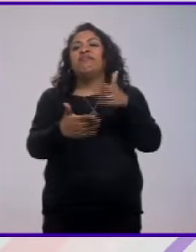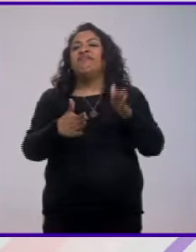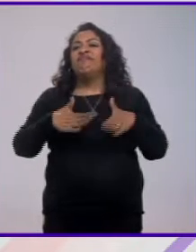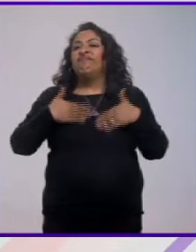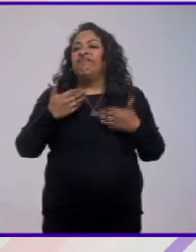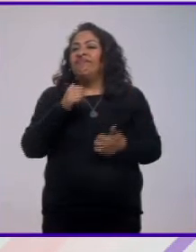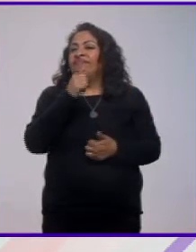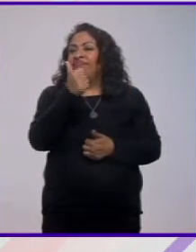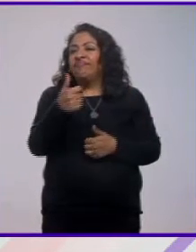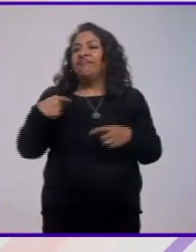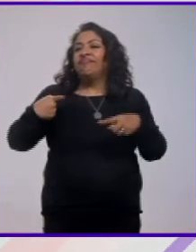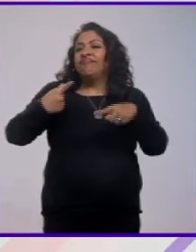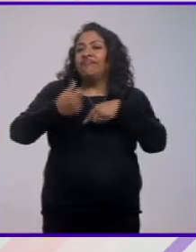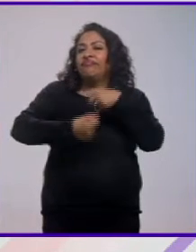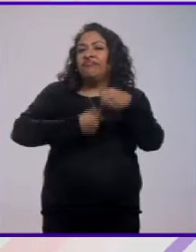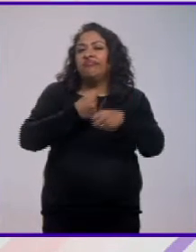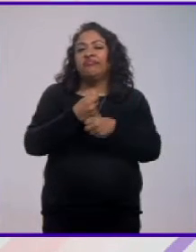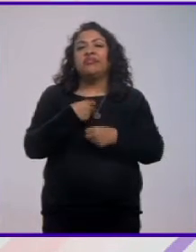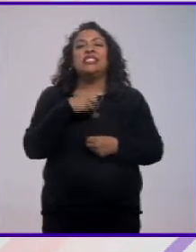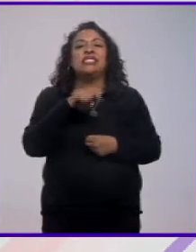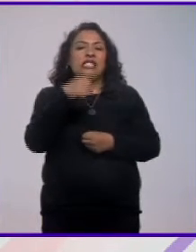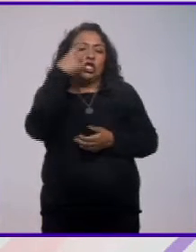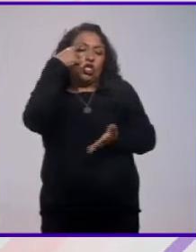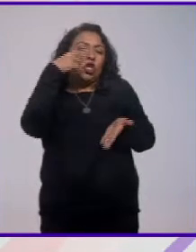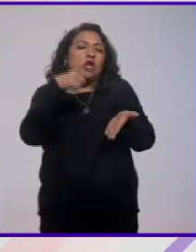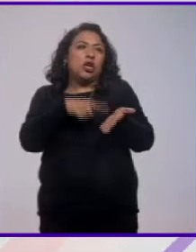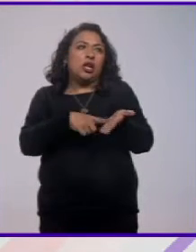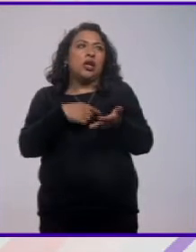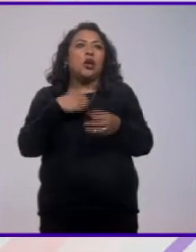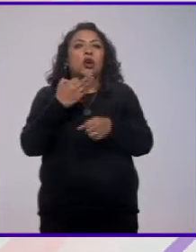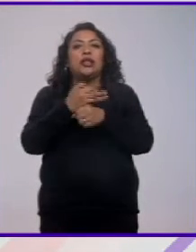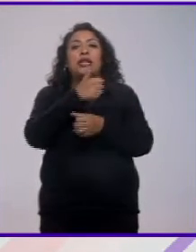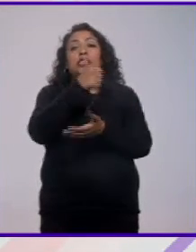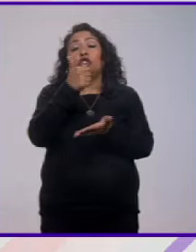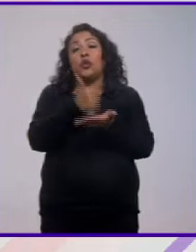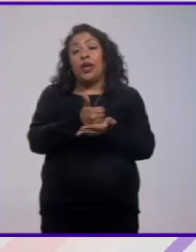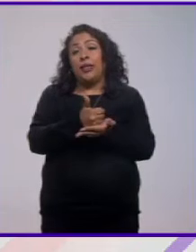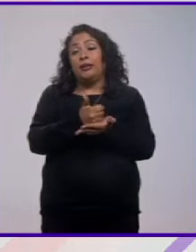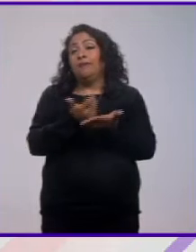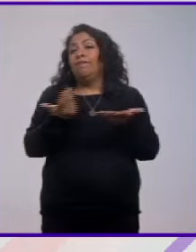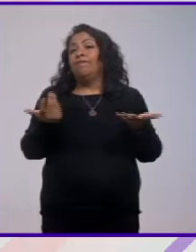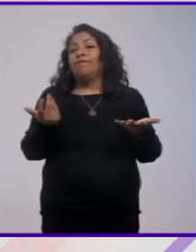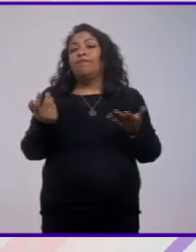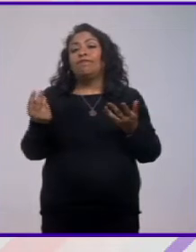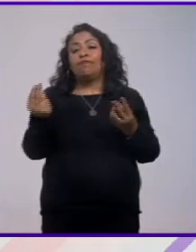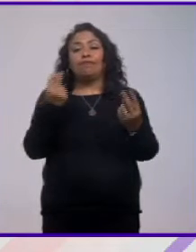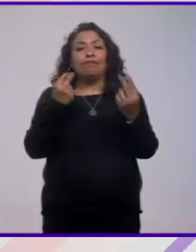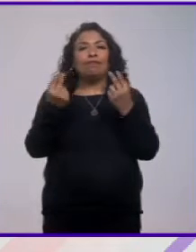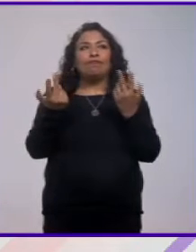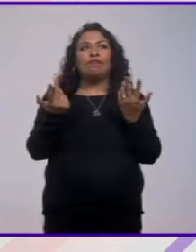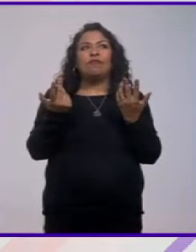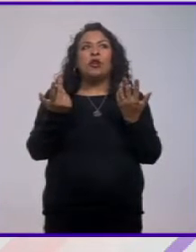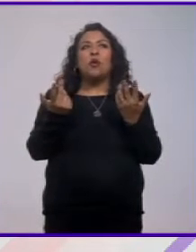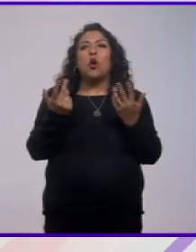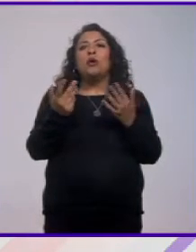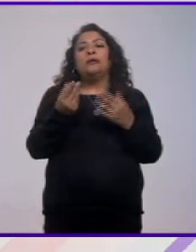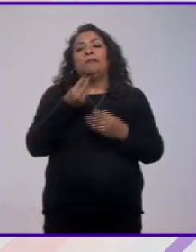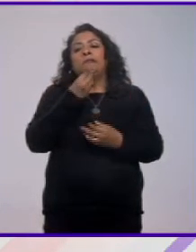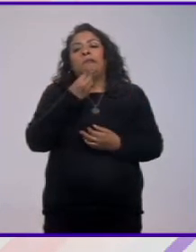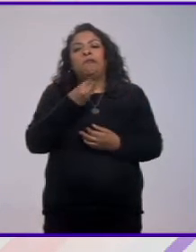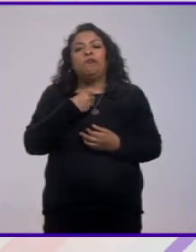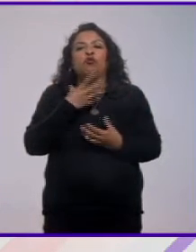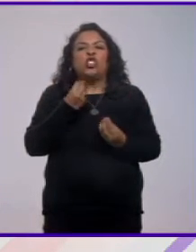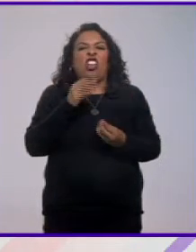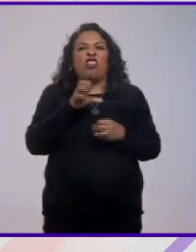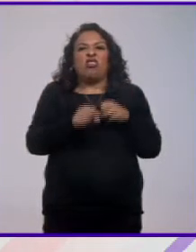años. Sí, yo creo que estamos en unas ciudades que nos vemos impuestos por una